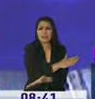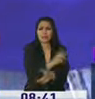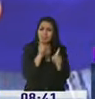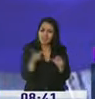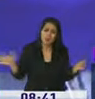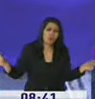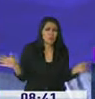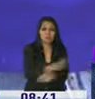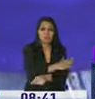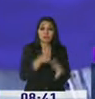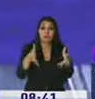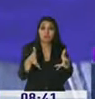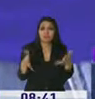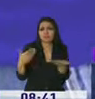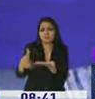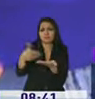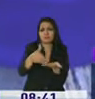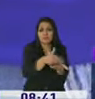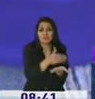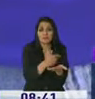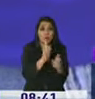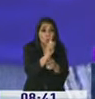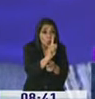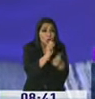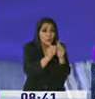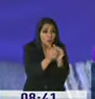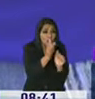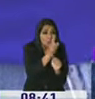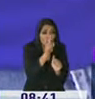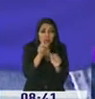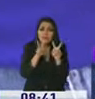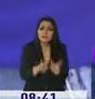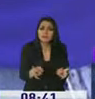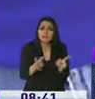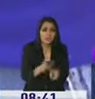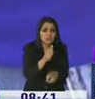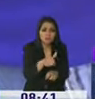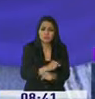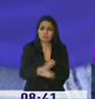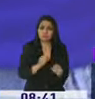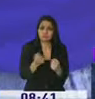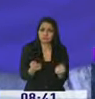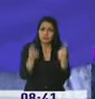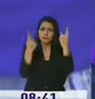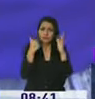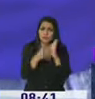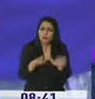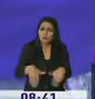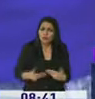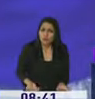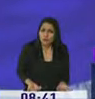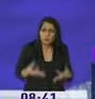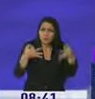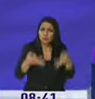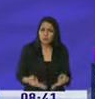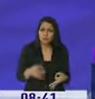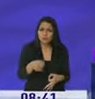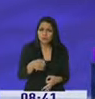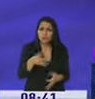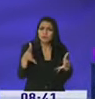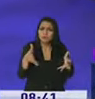intervenir incluso de uno por uno, investigarlo, ha llamado, porque a mí me sorprende de que cómo es posible que hayan hecho estos